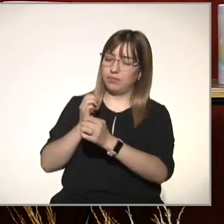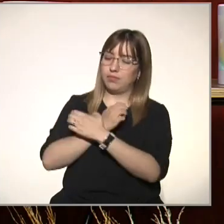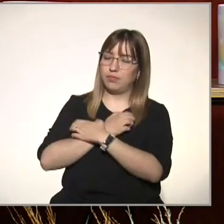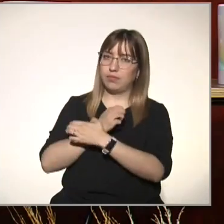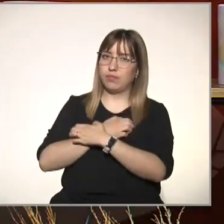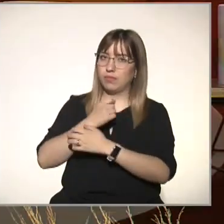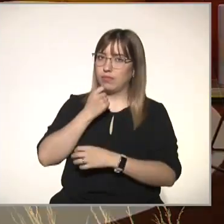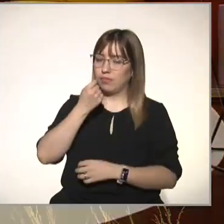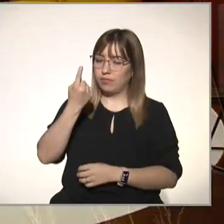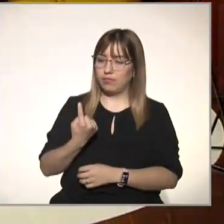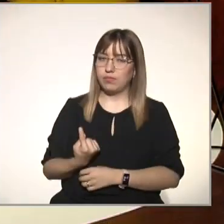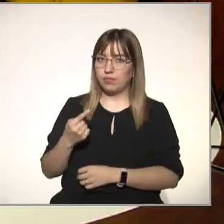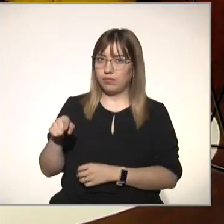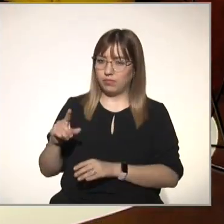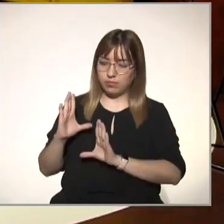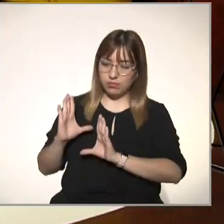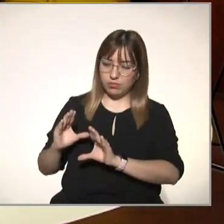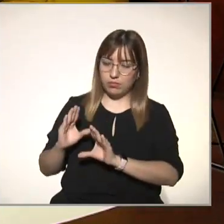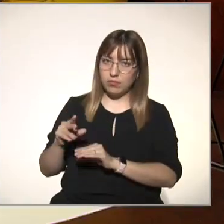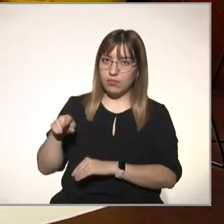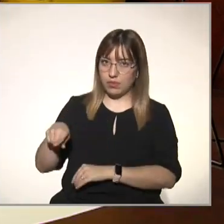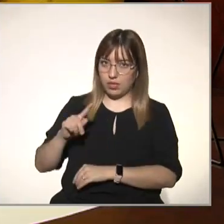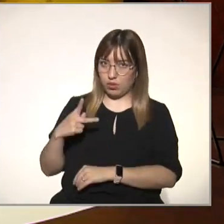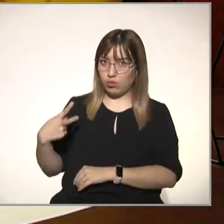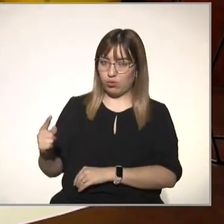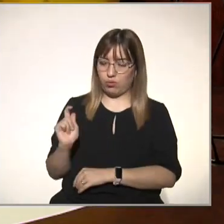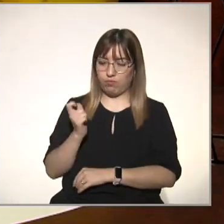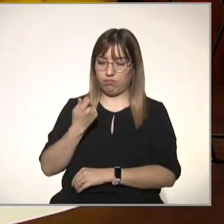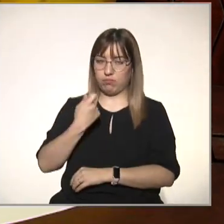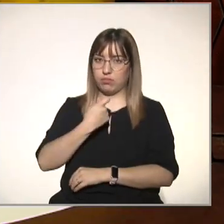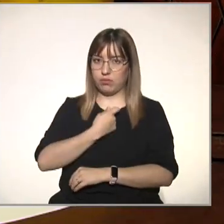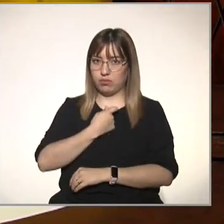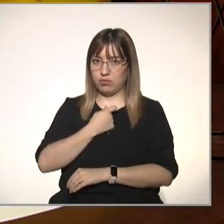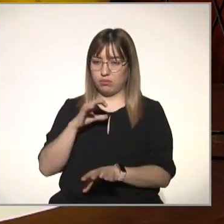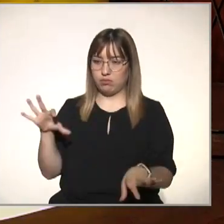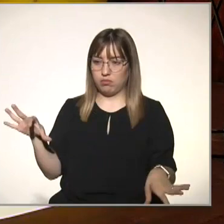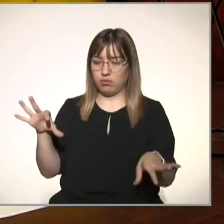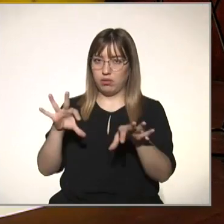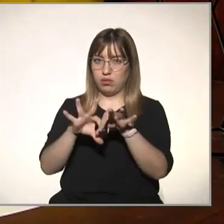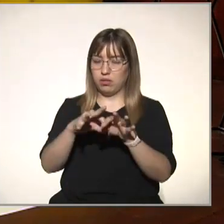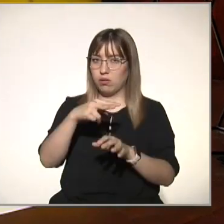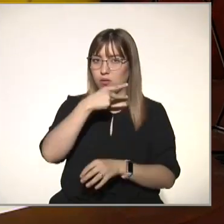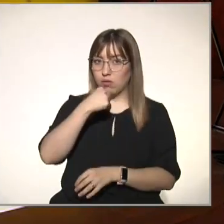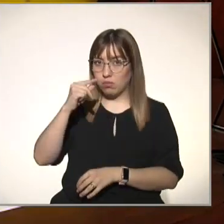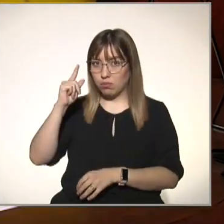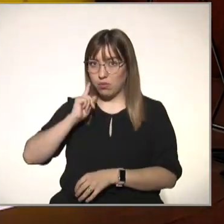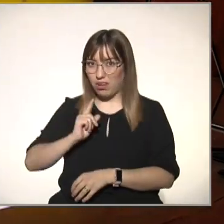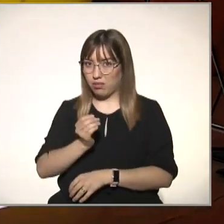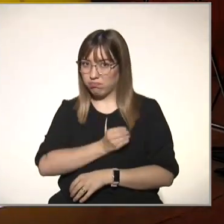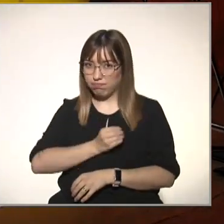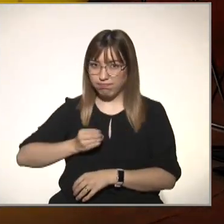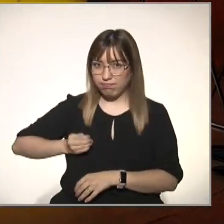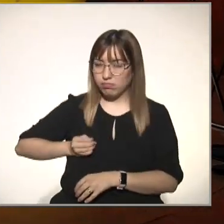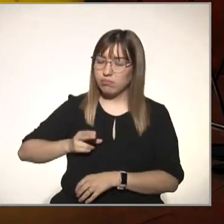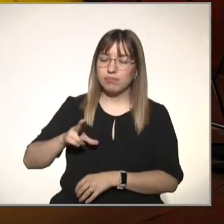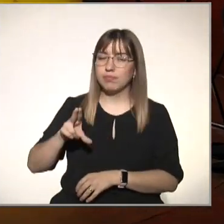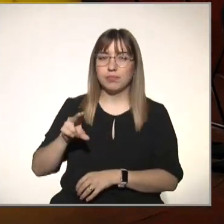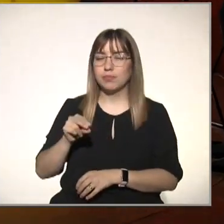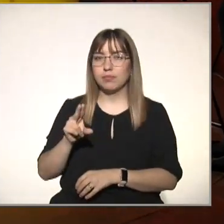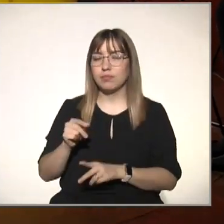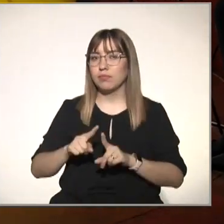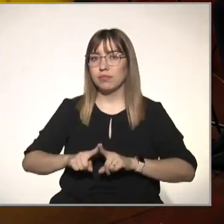a tener la identidad de género correspondiente a hombre o mujer. De hecho,